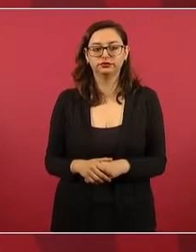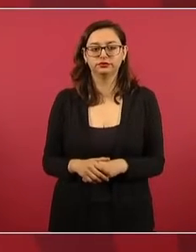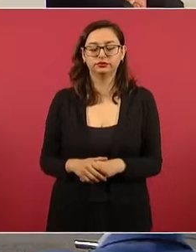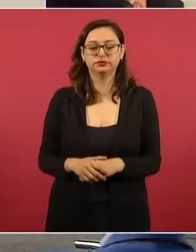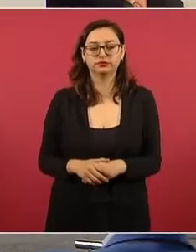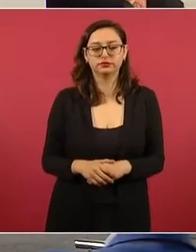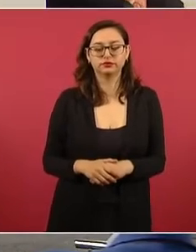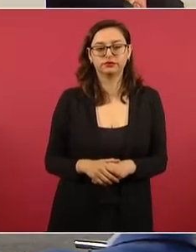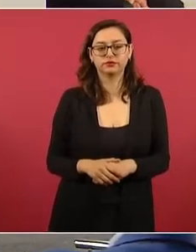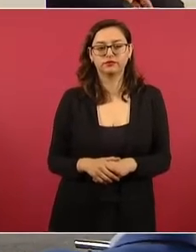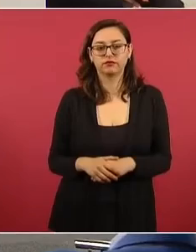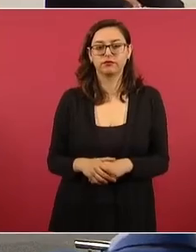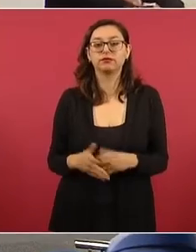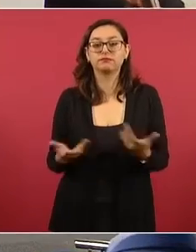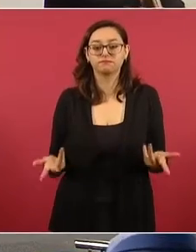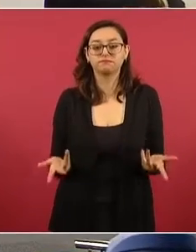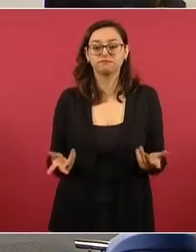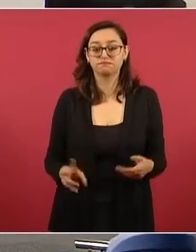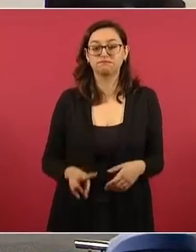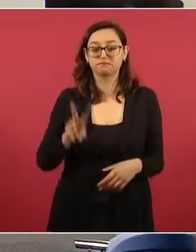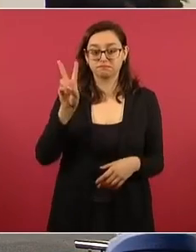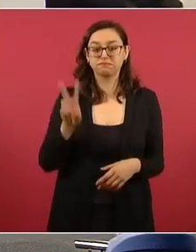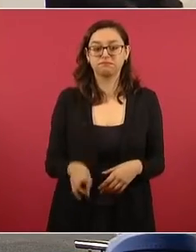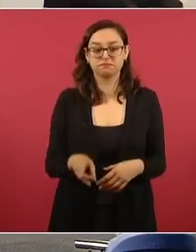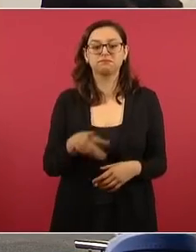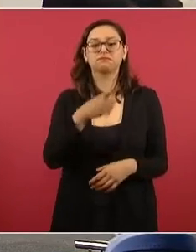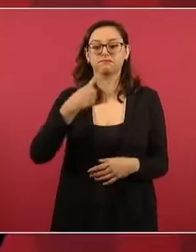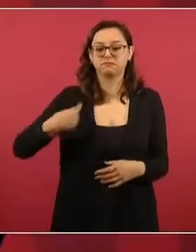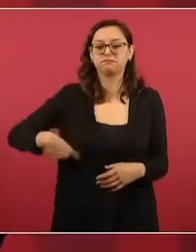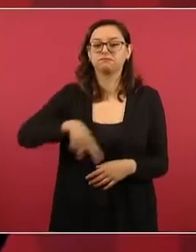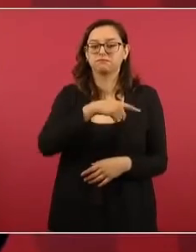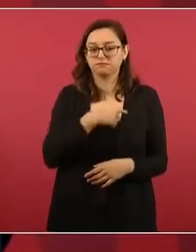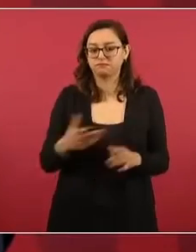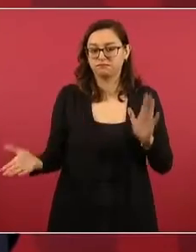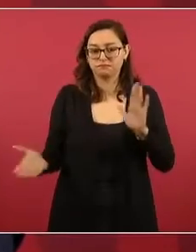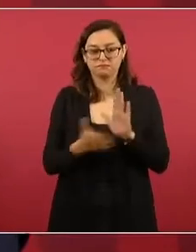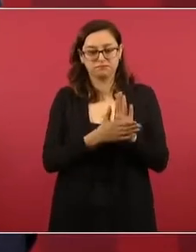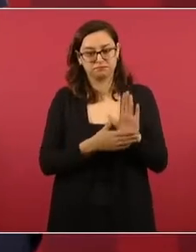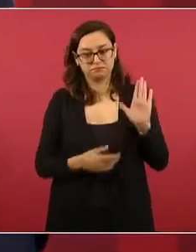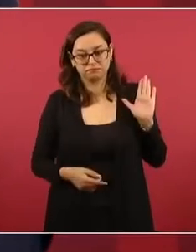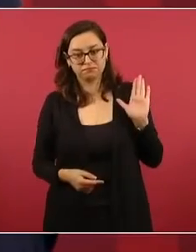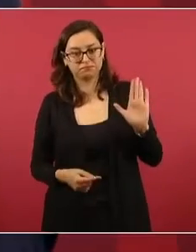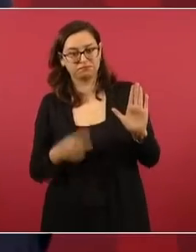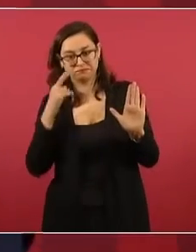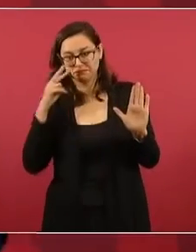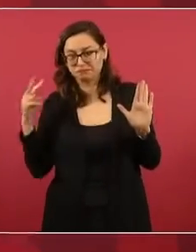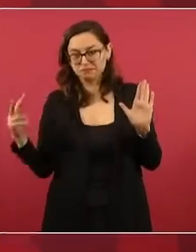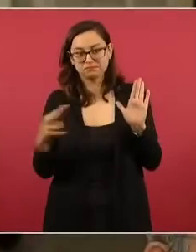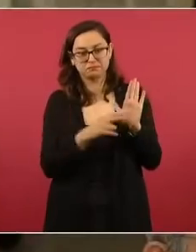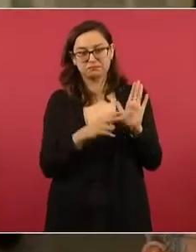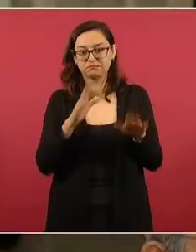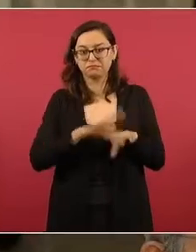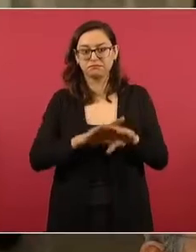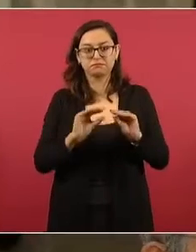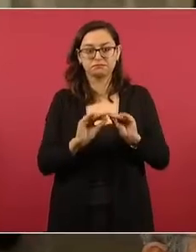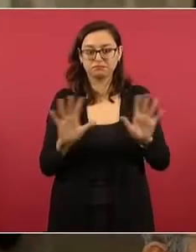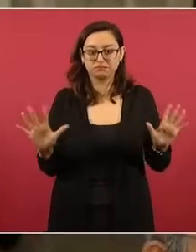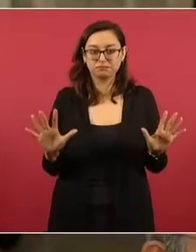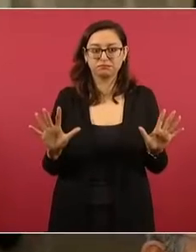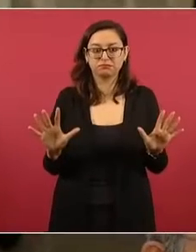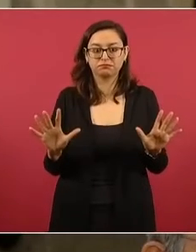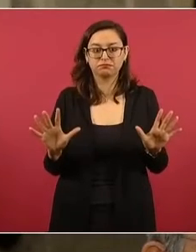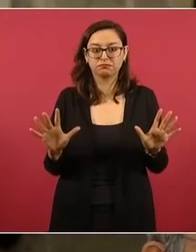porque está demostrado, tenemos ya los análisis, las evaluaciones, de que